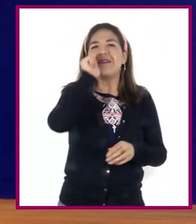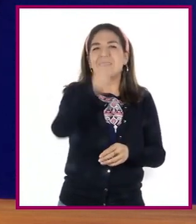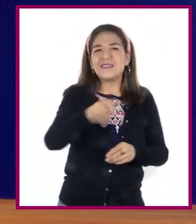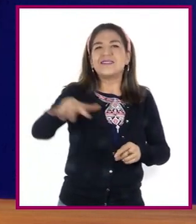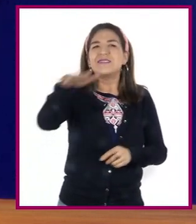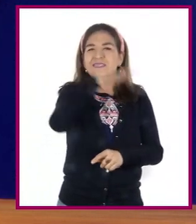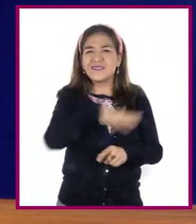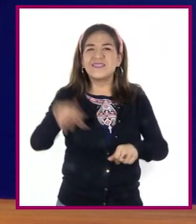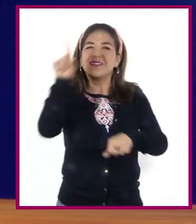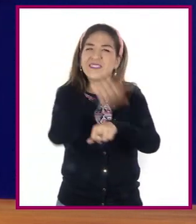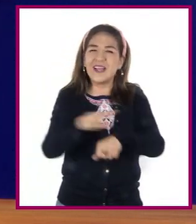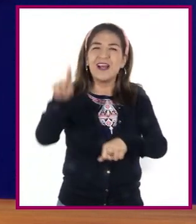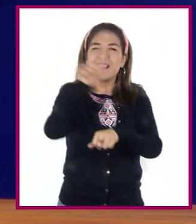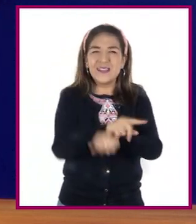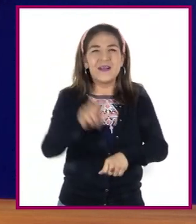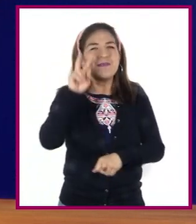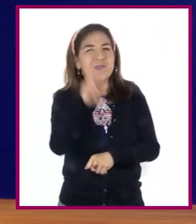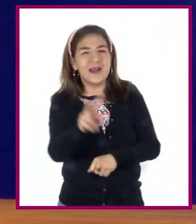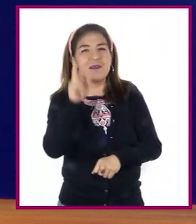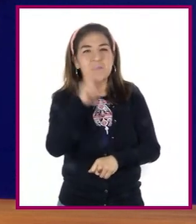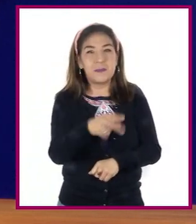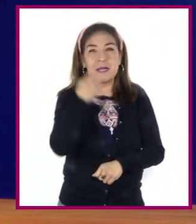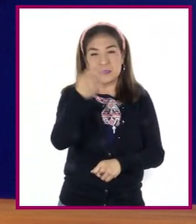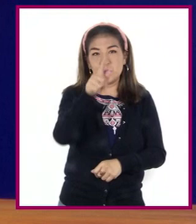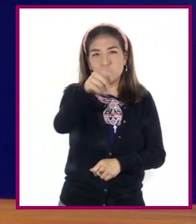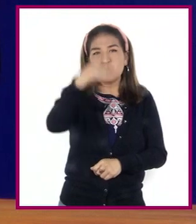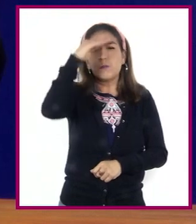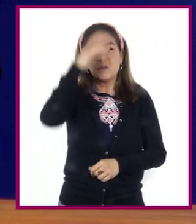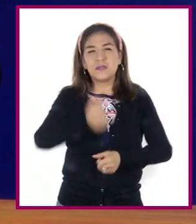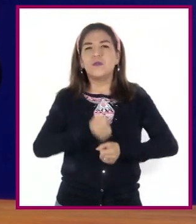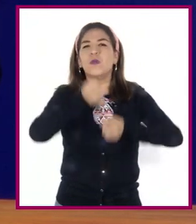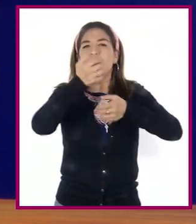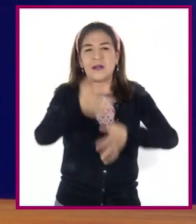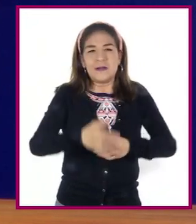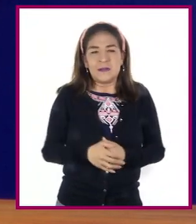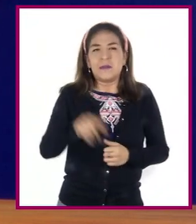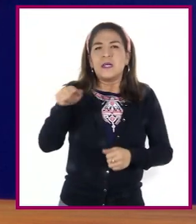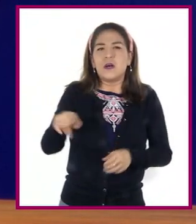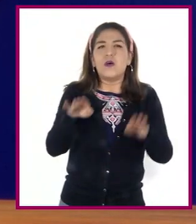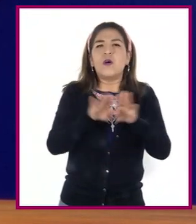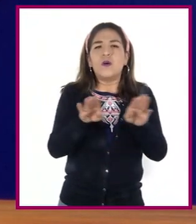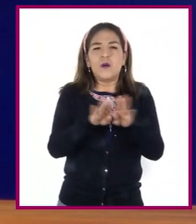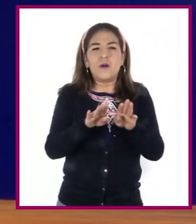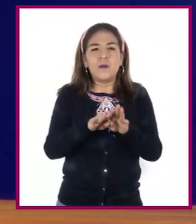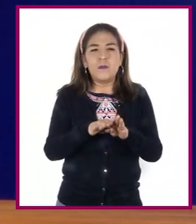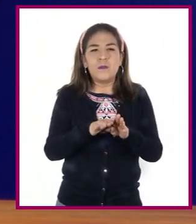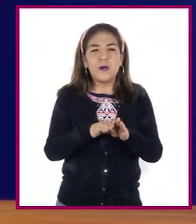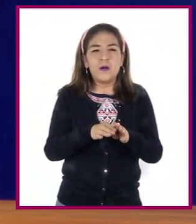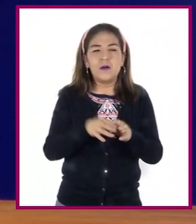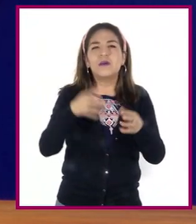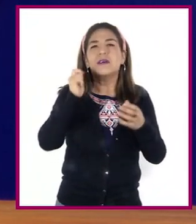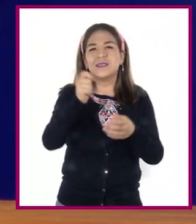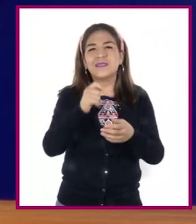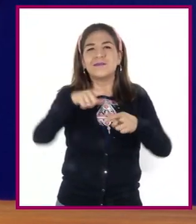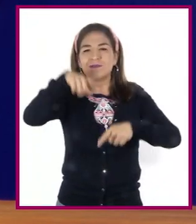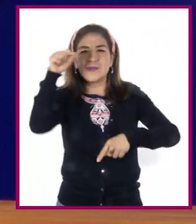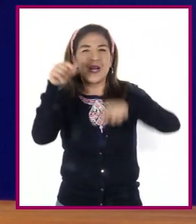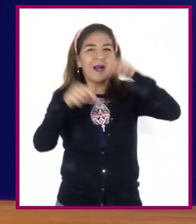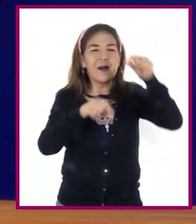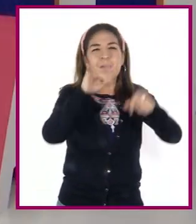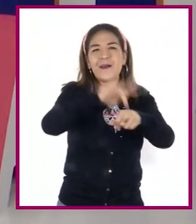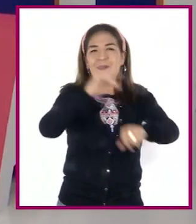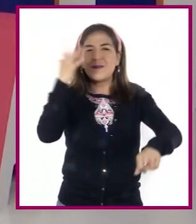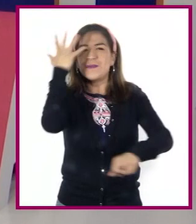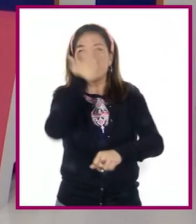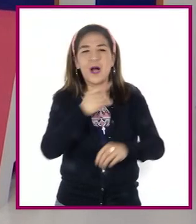todos los días. Piensen en este poema, en estas hojas que brillan como si alguien las hubiera besado una